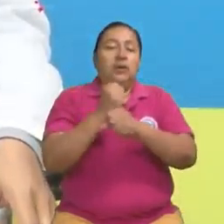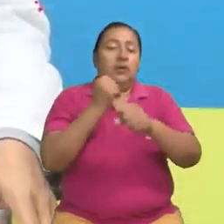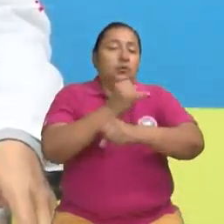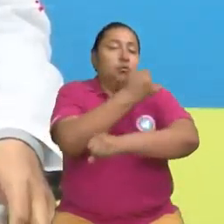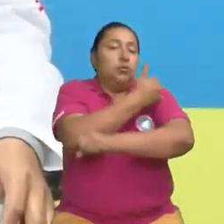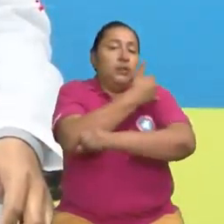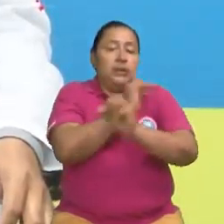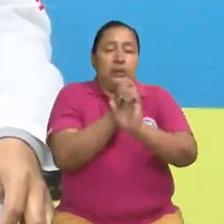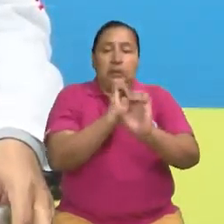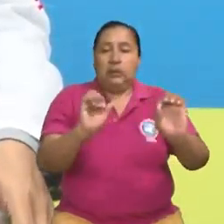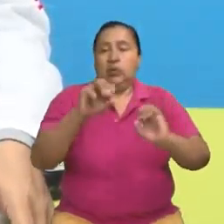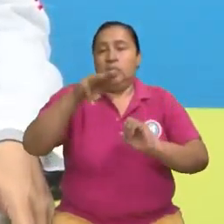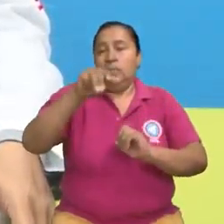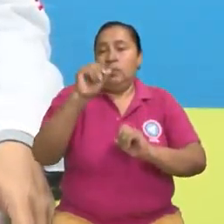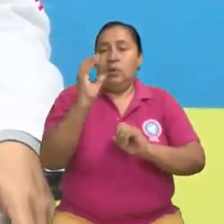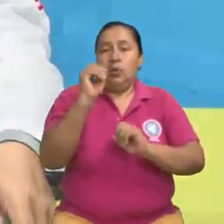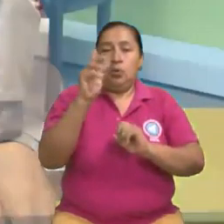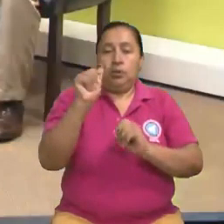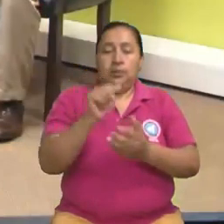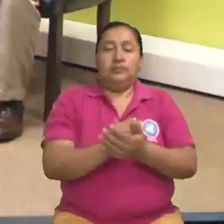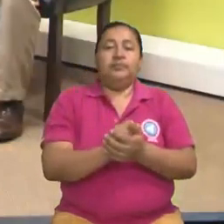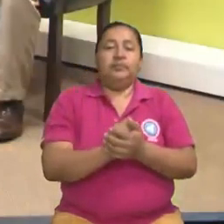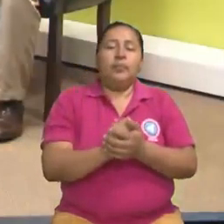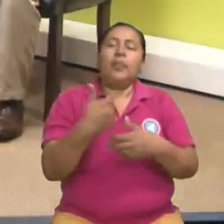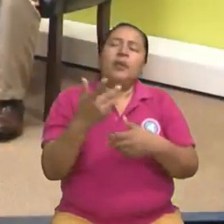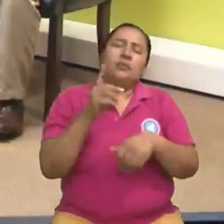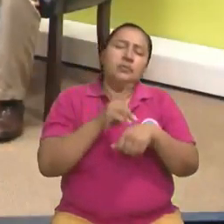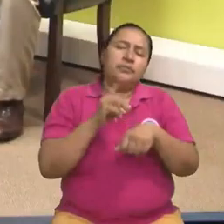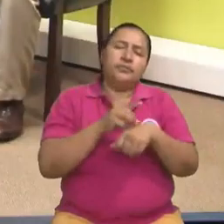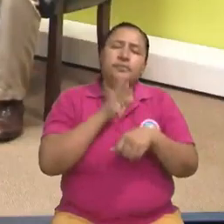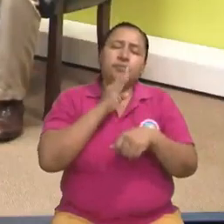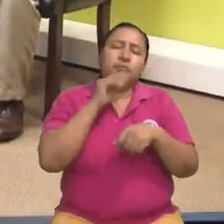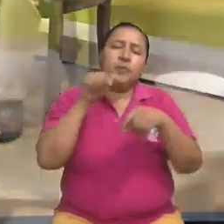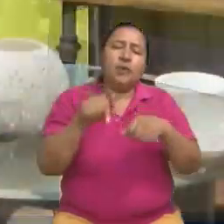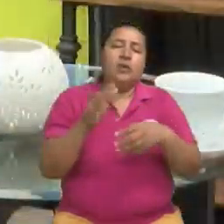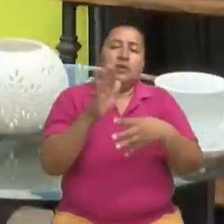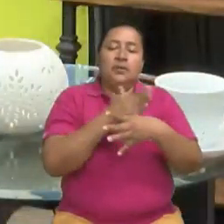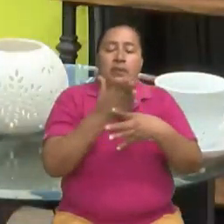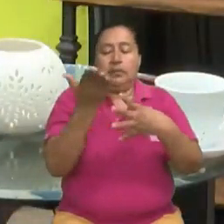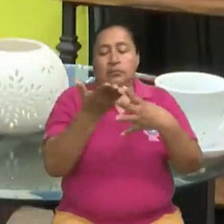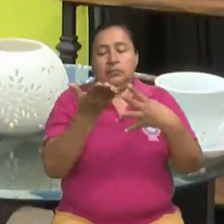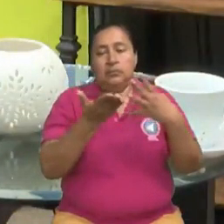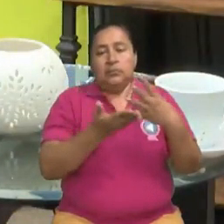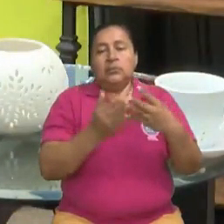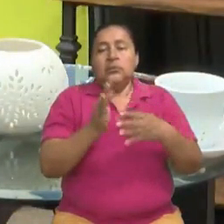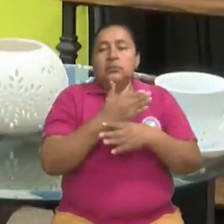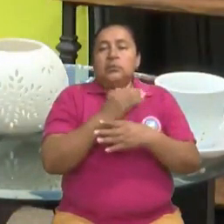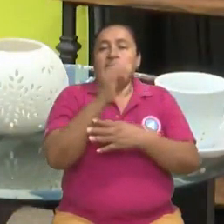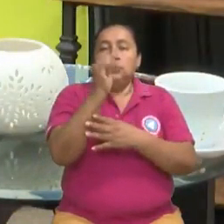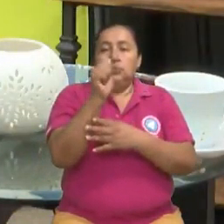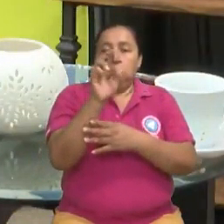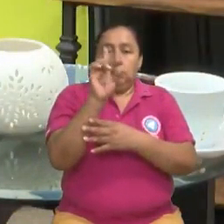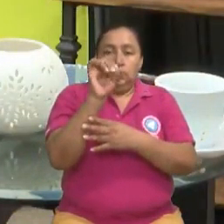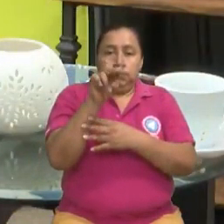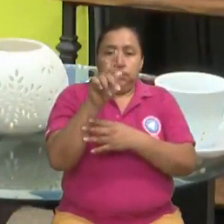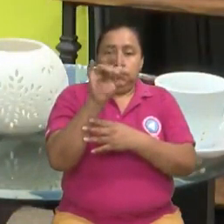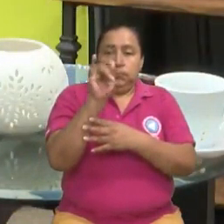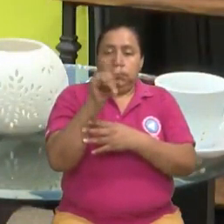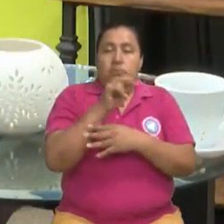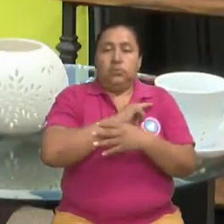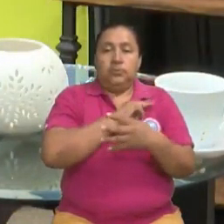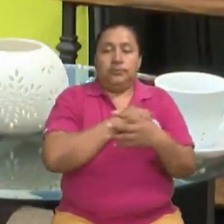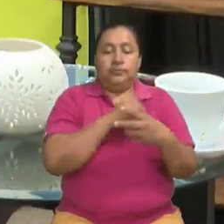Mascota. Doctor, ahora hablemos de los tipos de cardiopatías congénitas que se presentan en nuestro país. Se clasifican